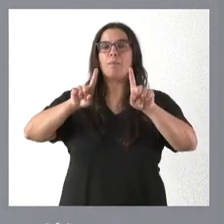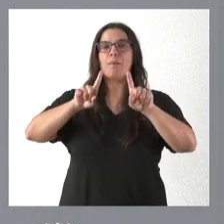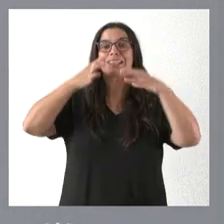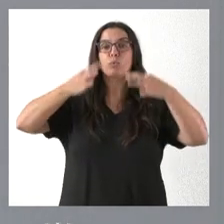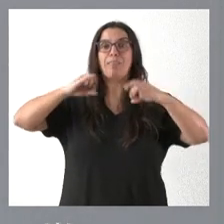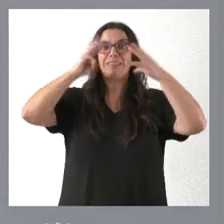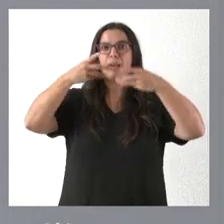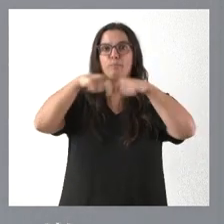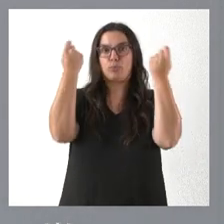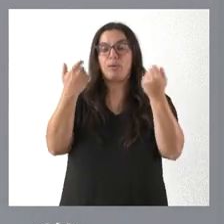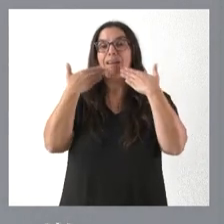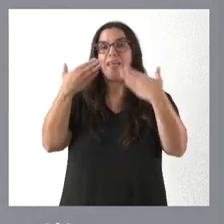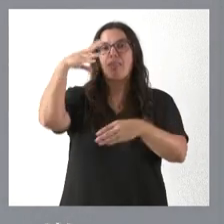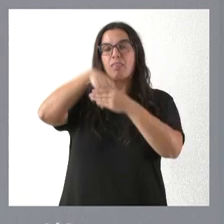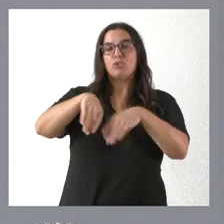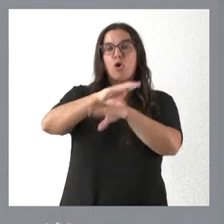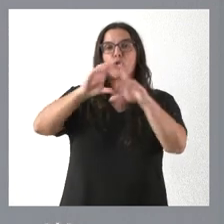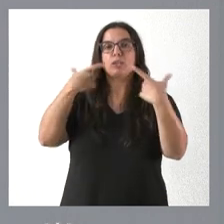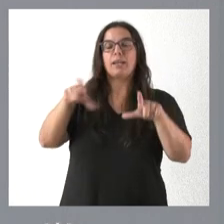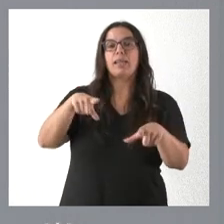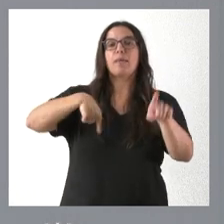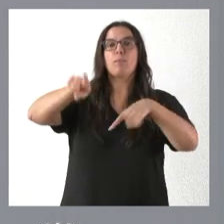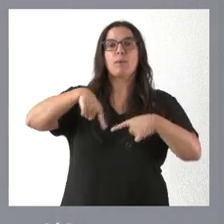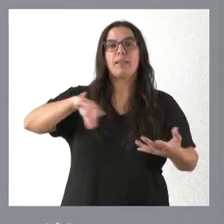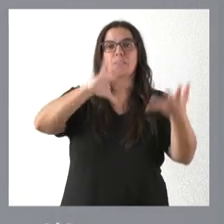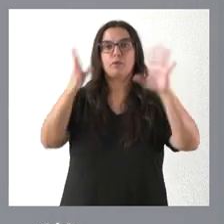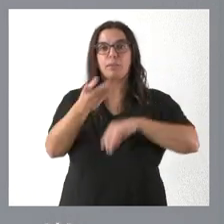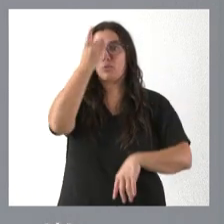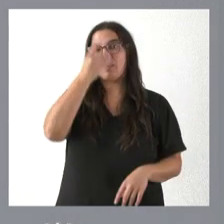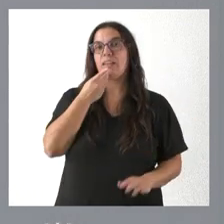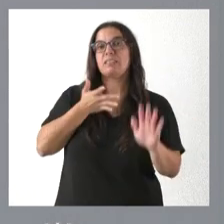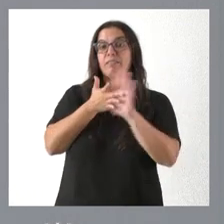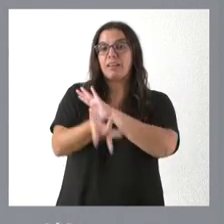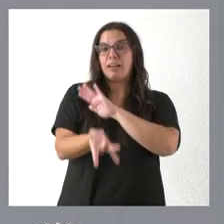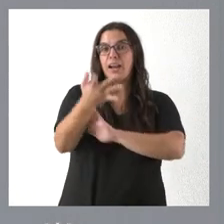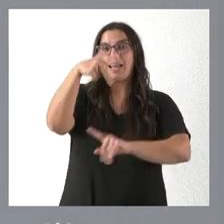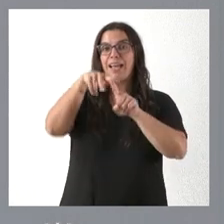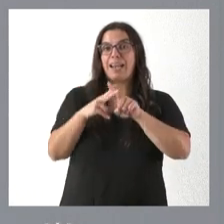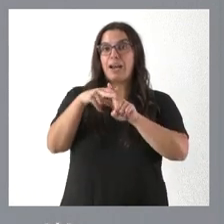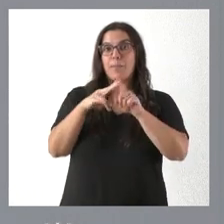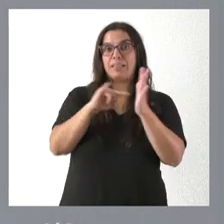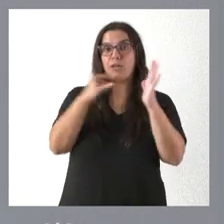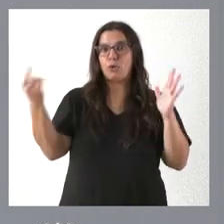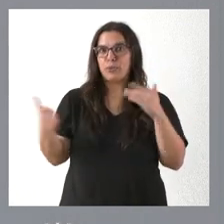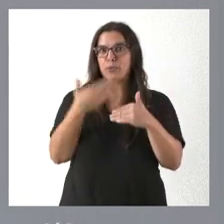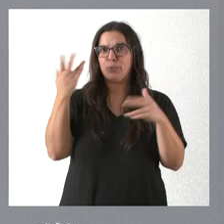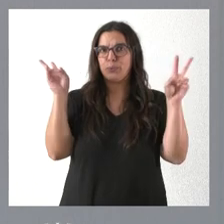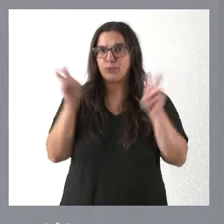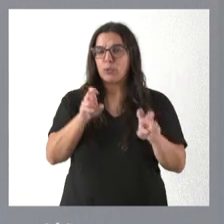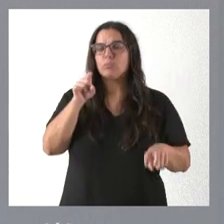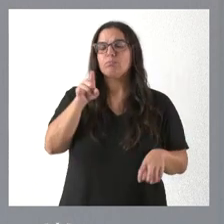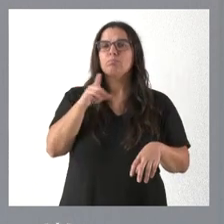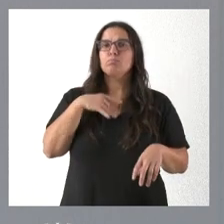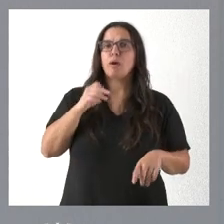consejería de movilidad y transformación digital se trata de implantar herramientas tecnológicas innovadoras que